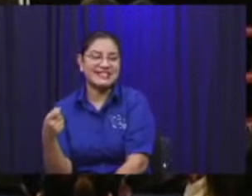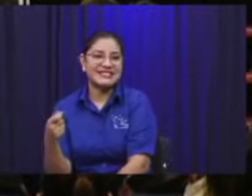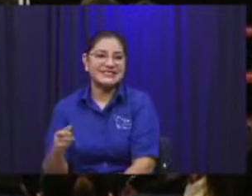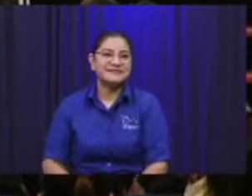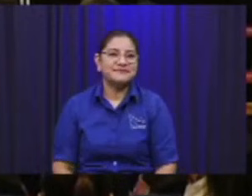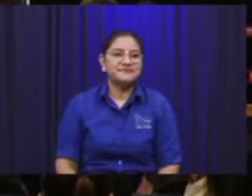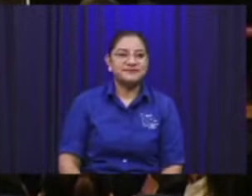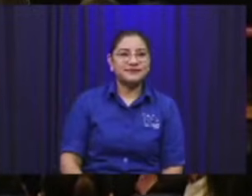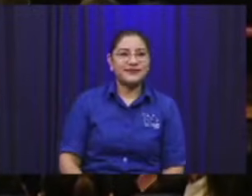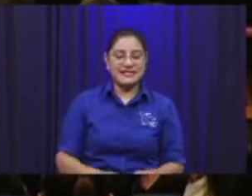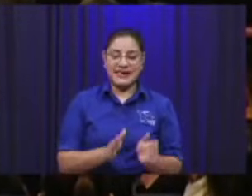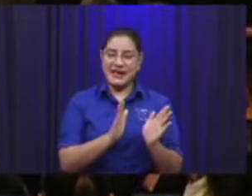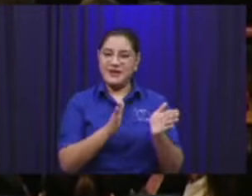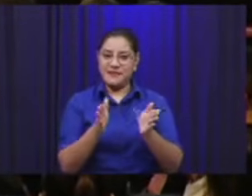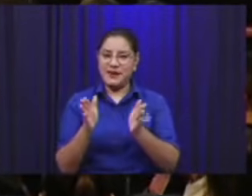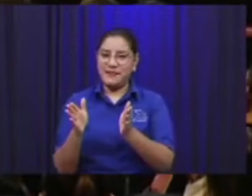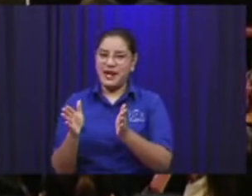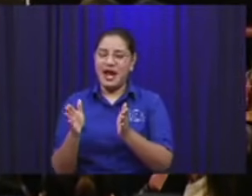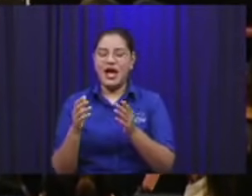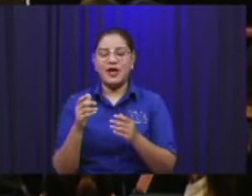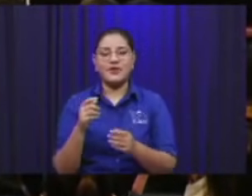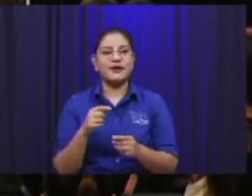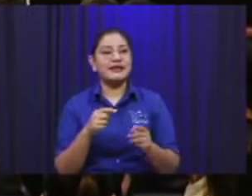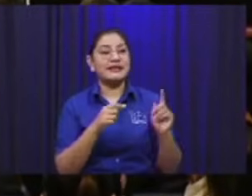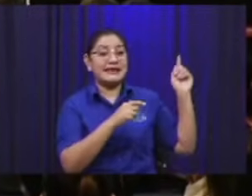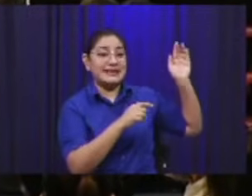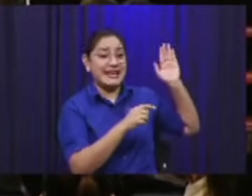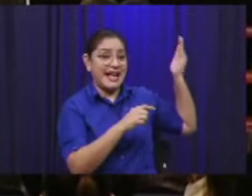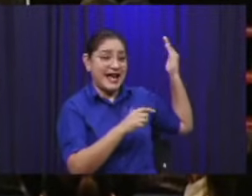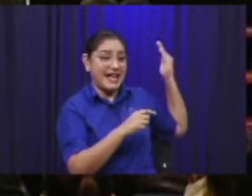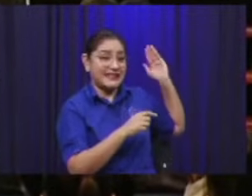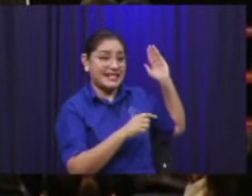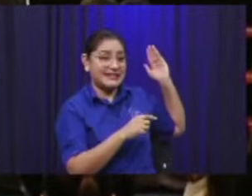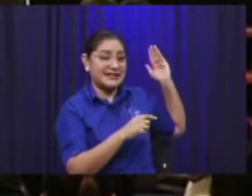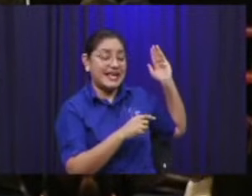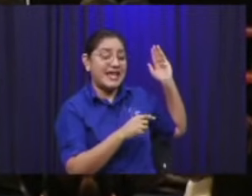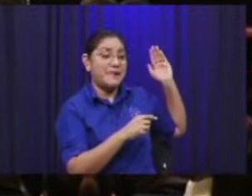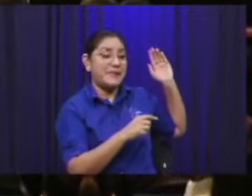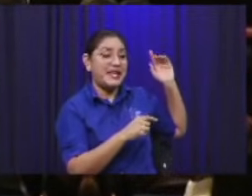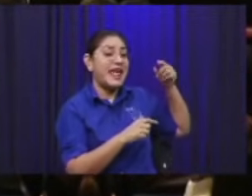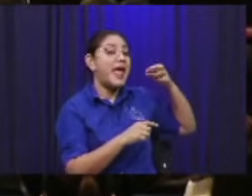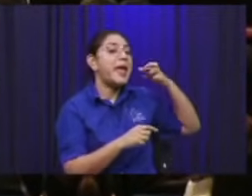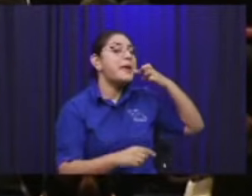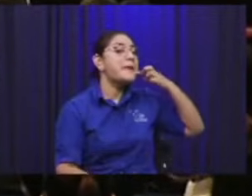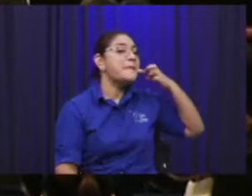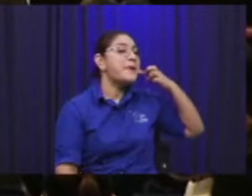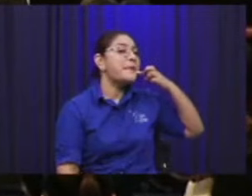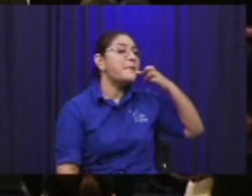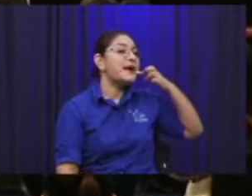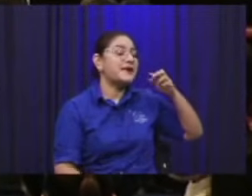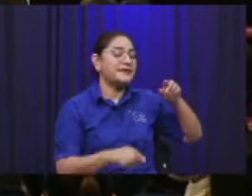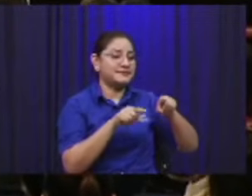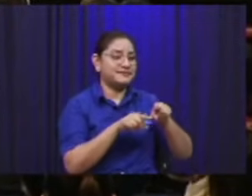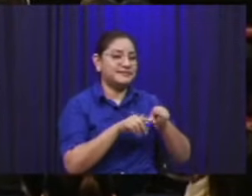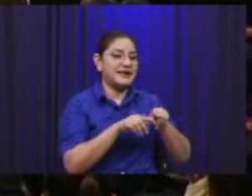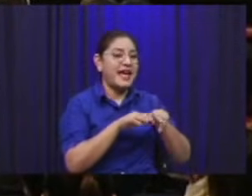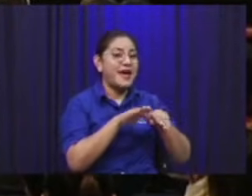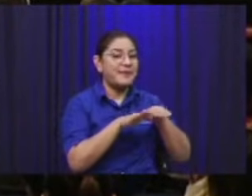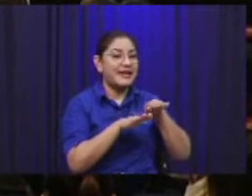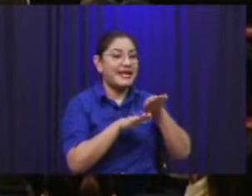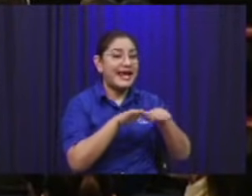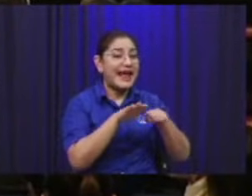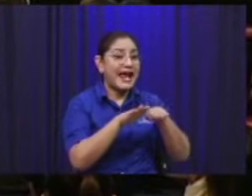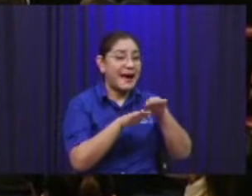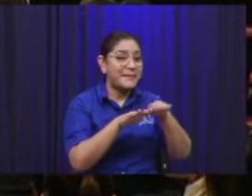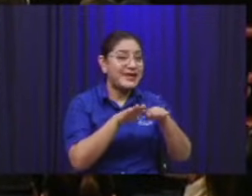lugares y ahí están esperando y por allá viene el papa dando dos pasos para adelante y uno